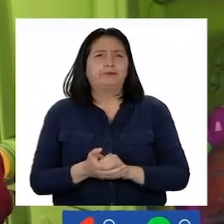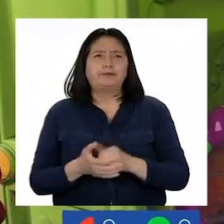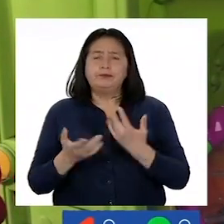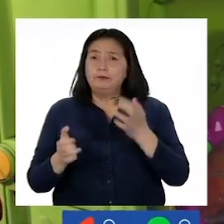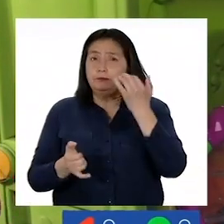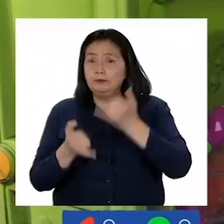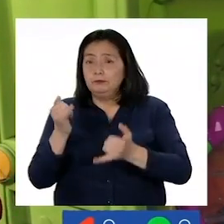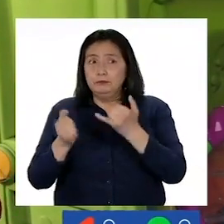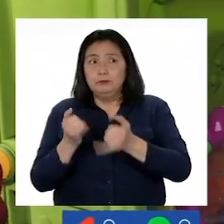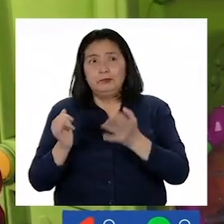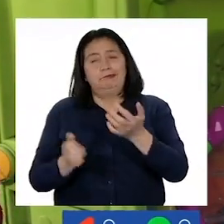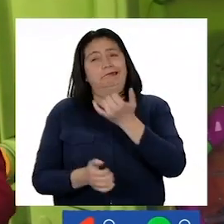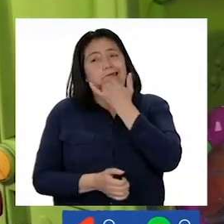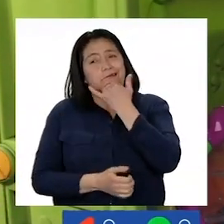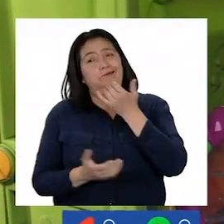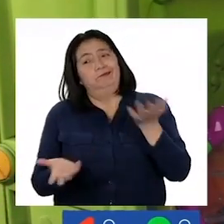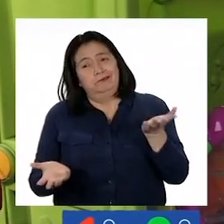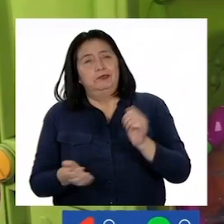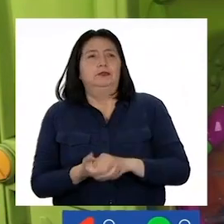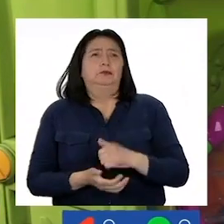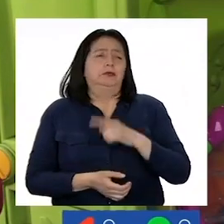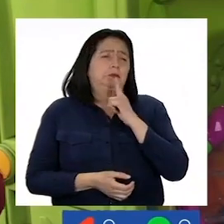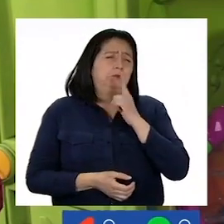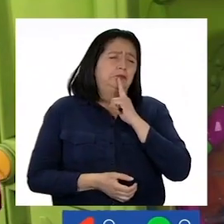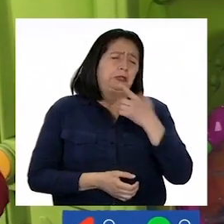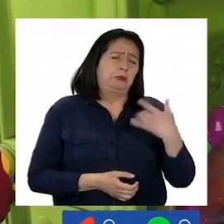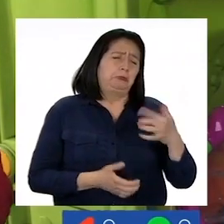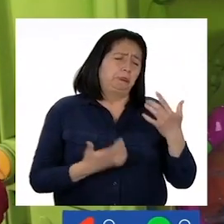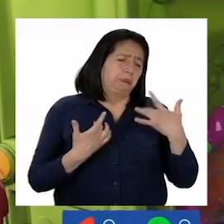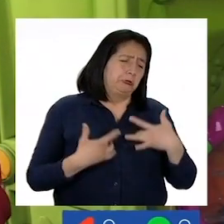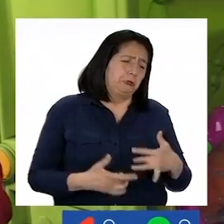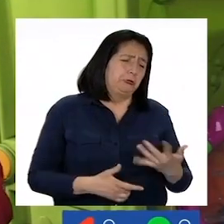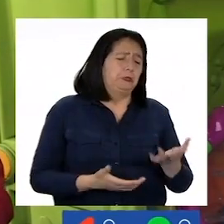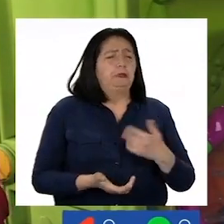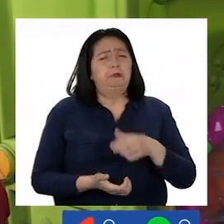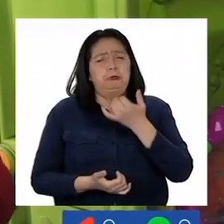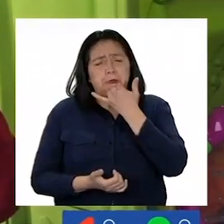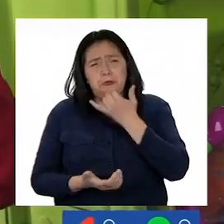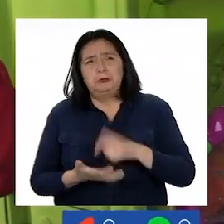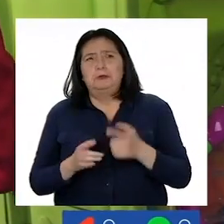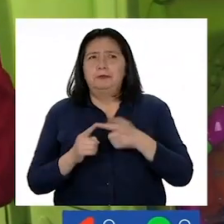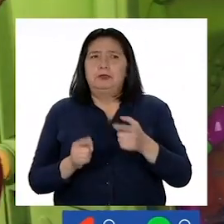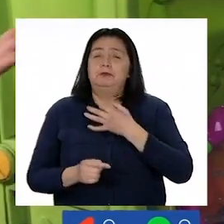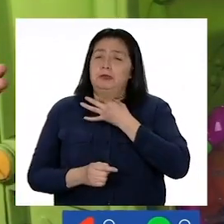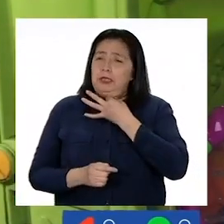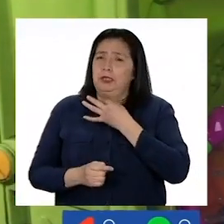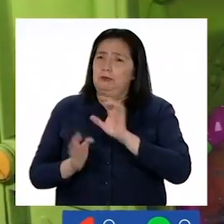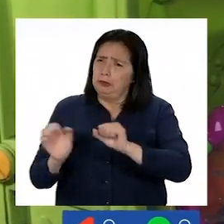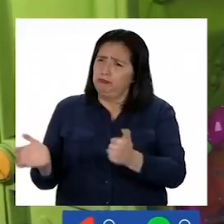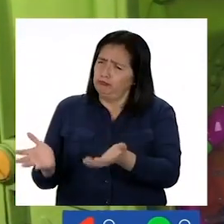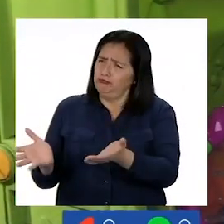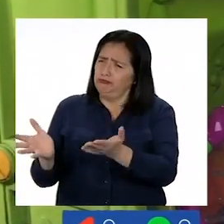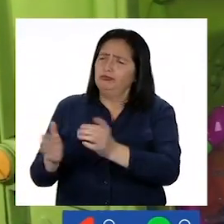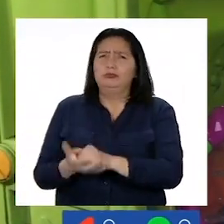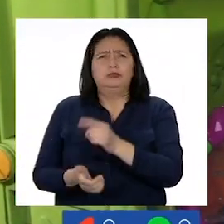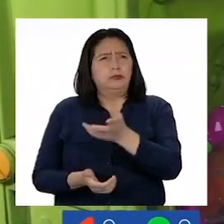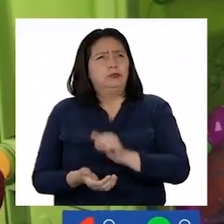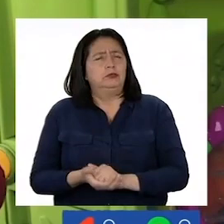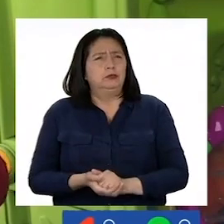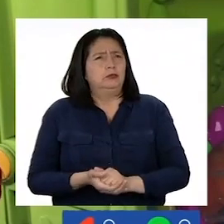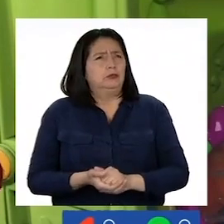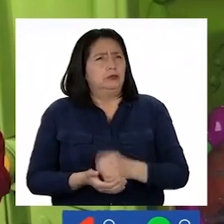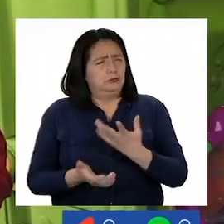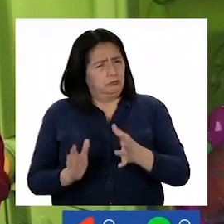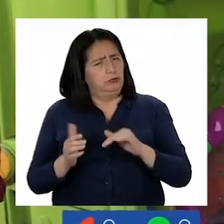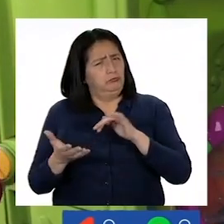en el último falló. Mi papá se puso muy triste, pero mi abuelo lo animó diciéndole que estudió